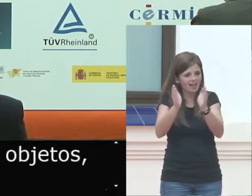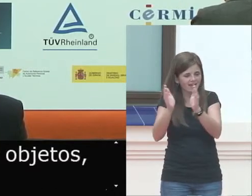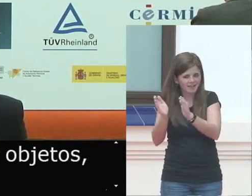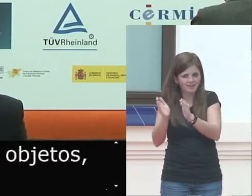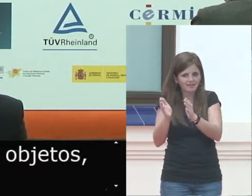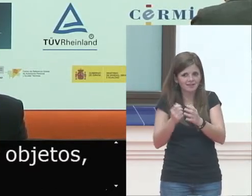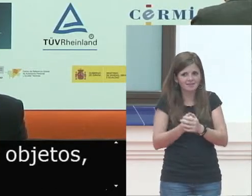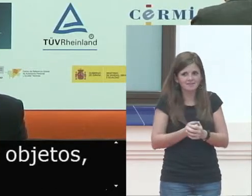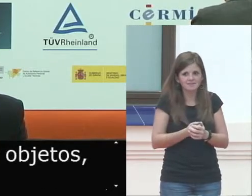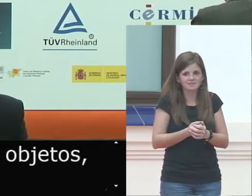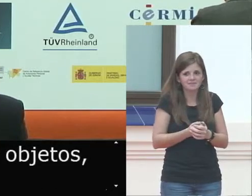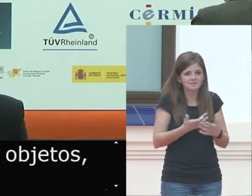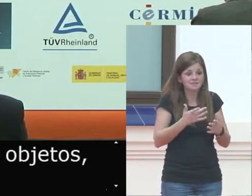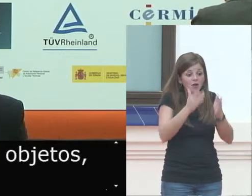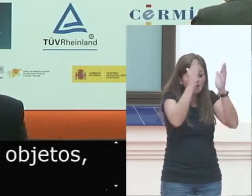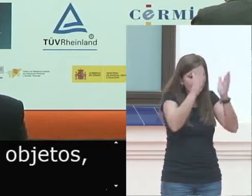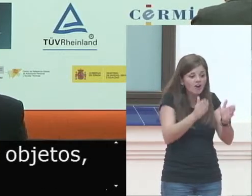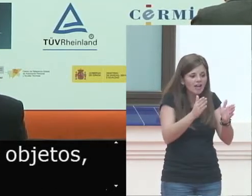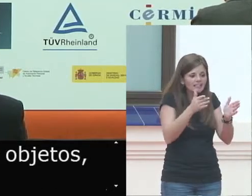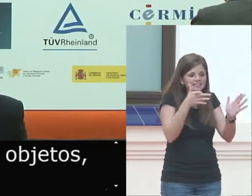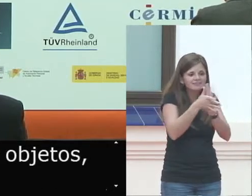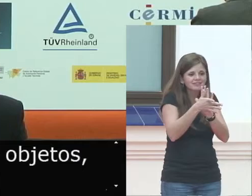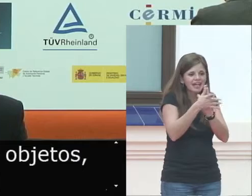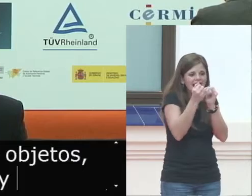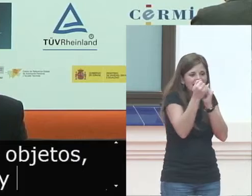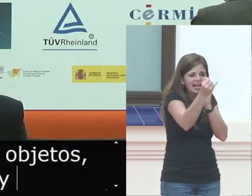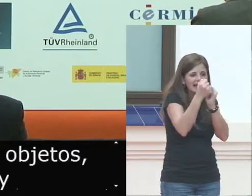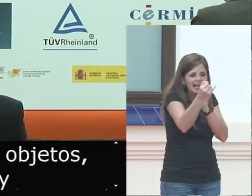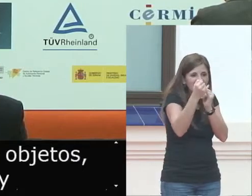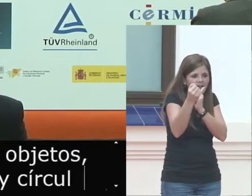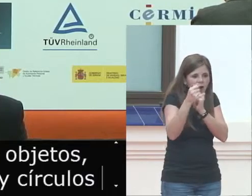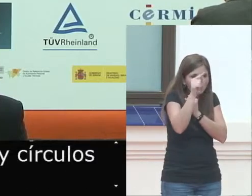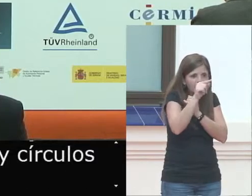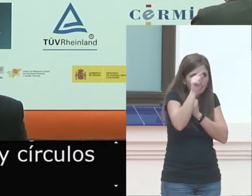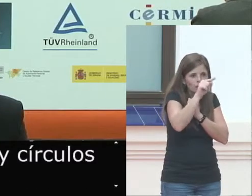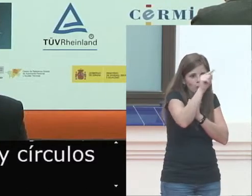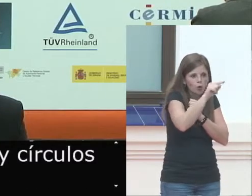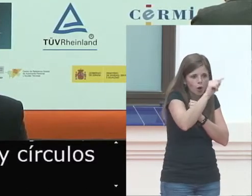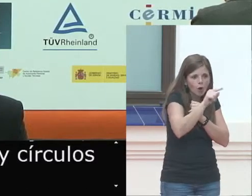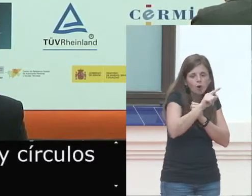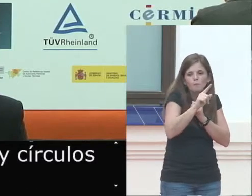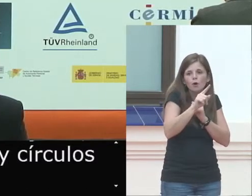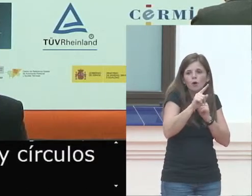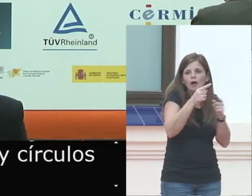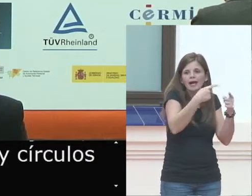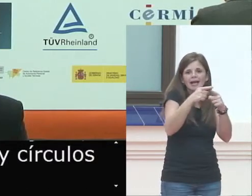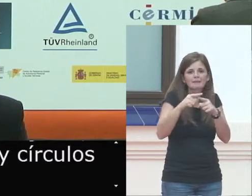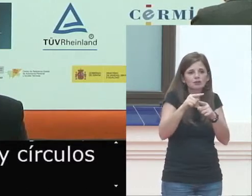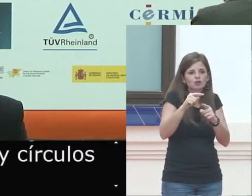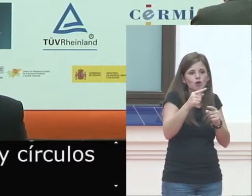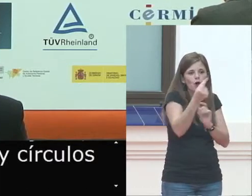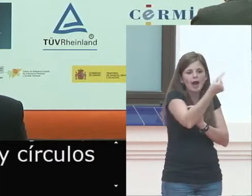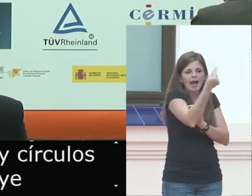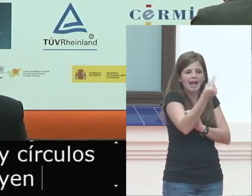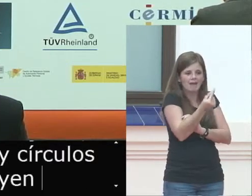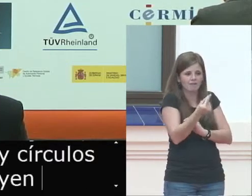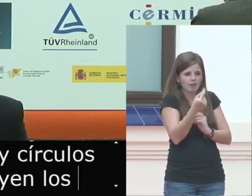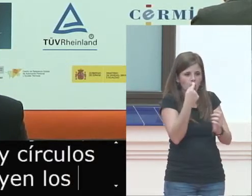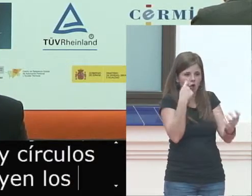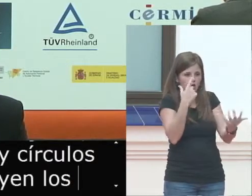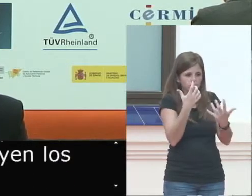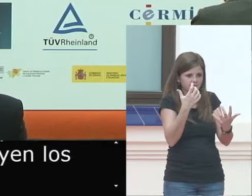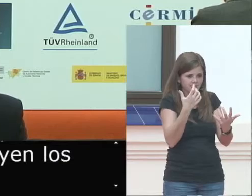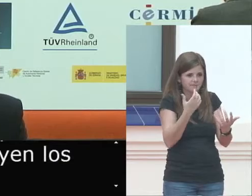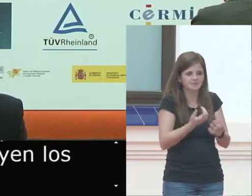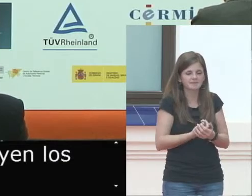son líneas y círculos y elementos gráficos, pero se construyen los bloques